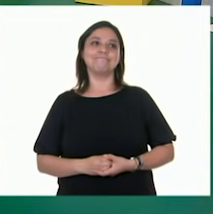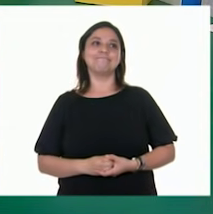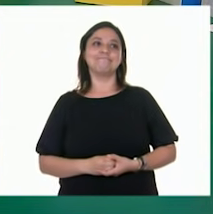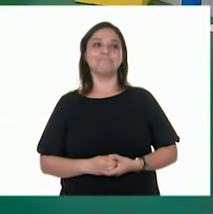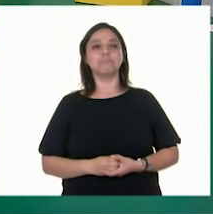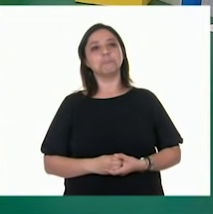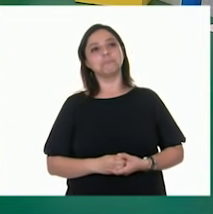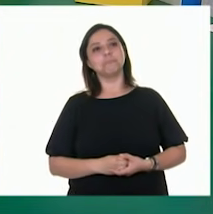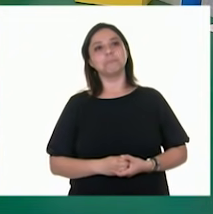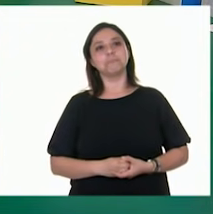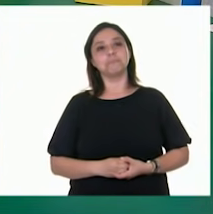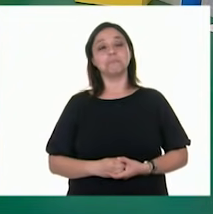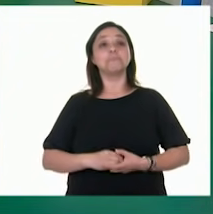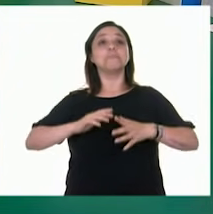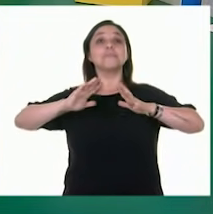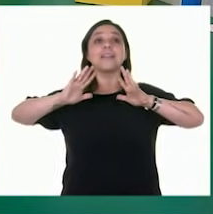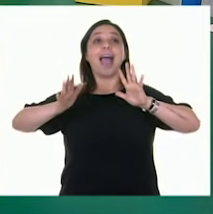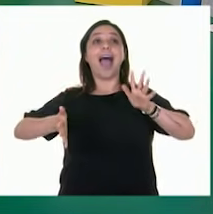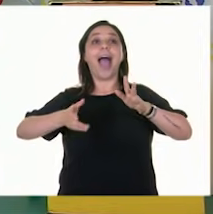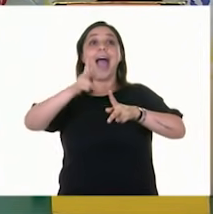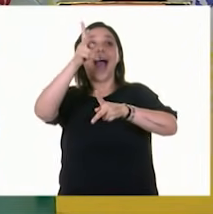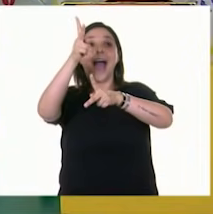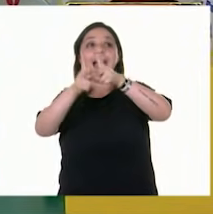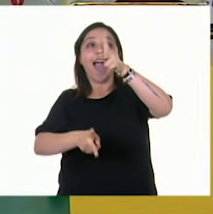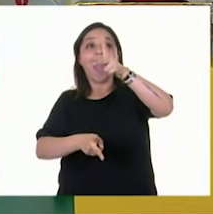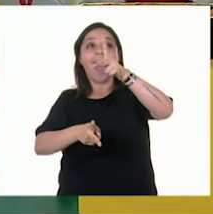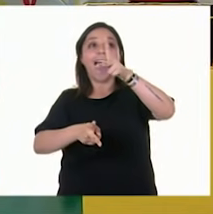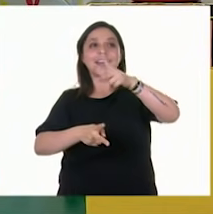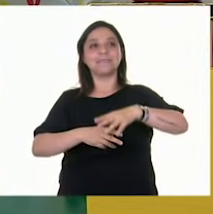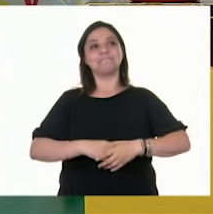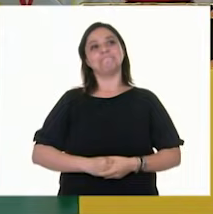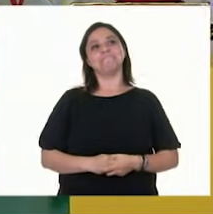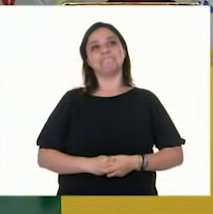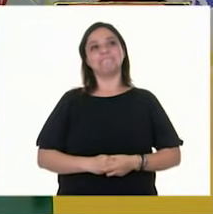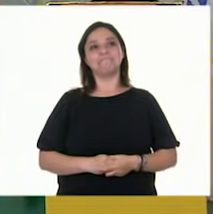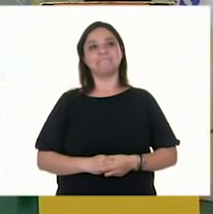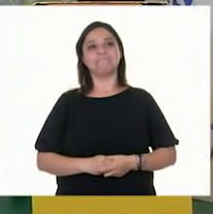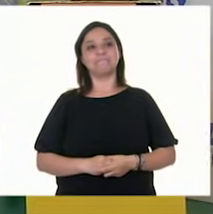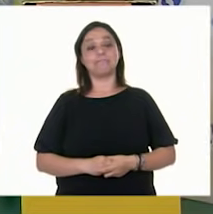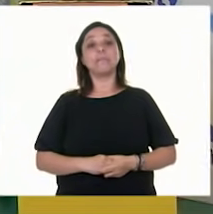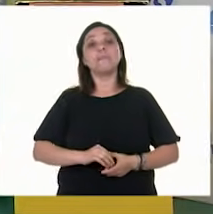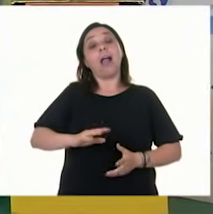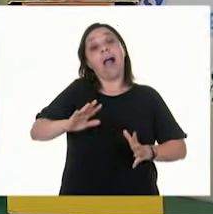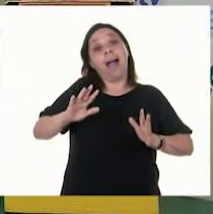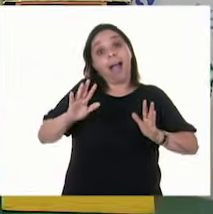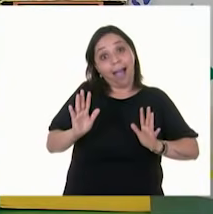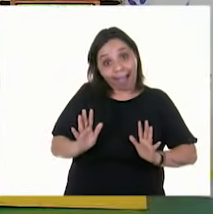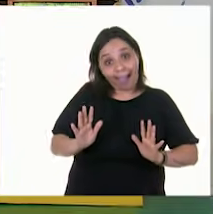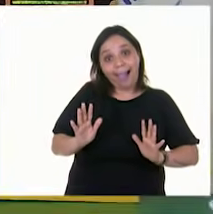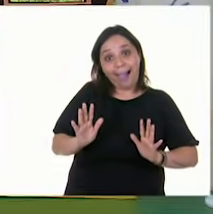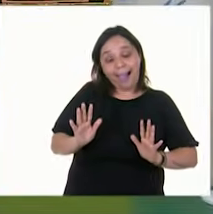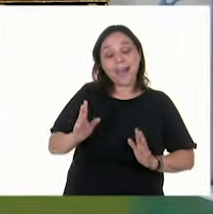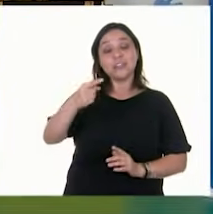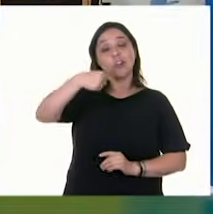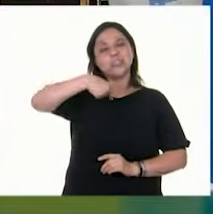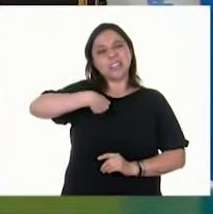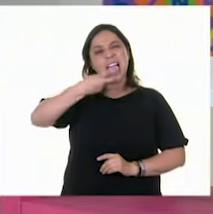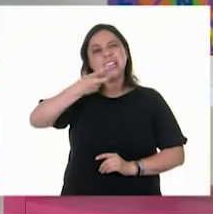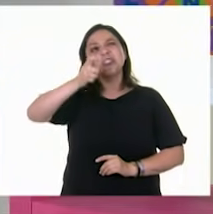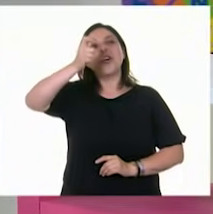Ay. Ya con esto corté tú aquí. Pero entonces eso quiere decir.